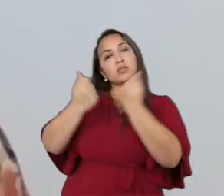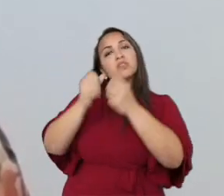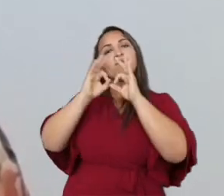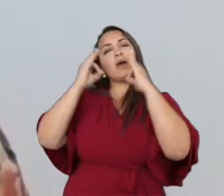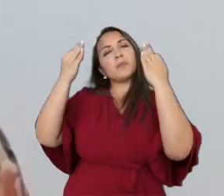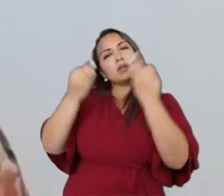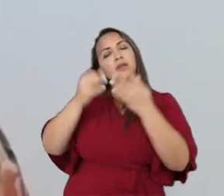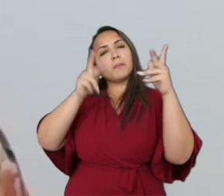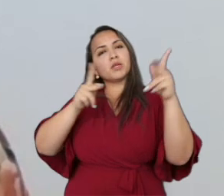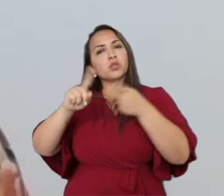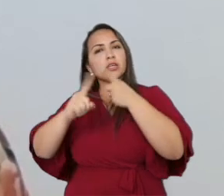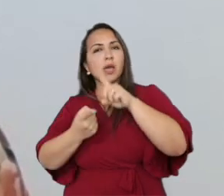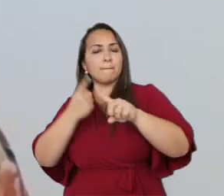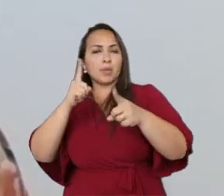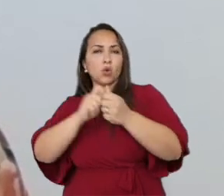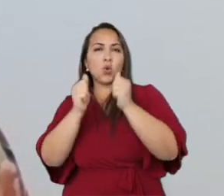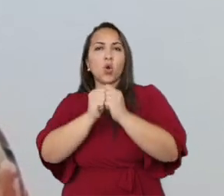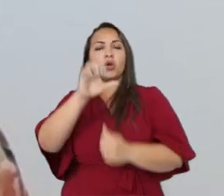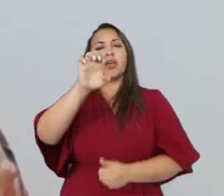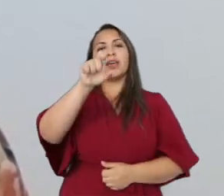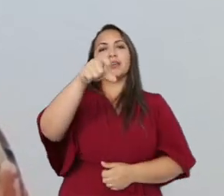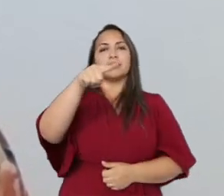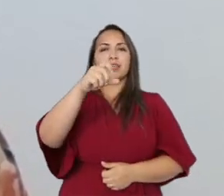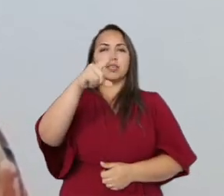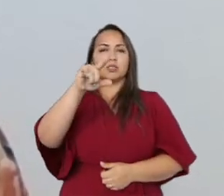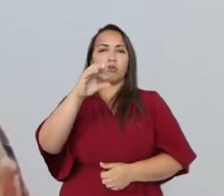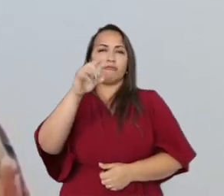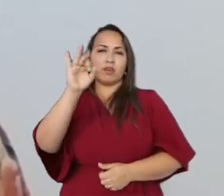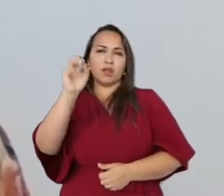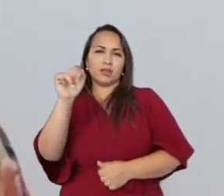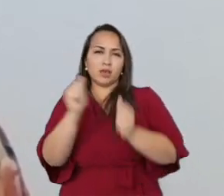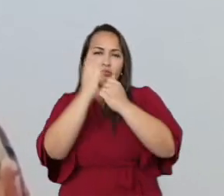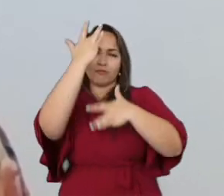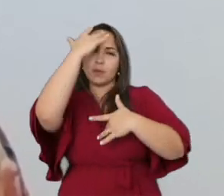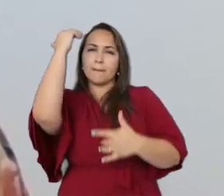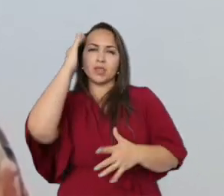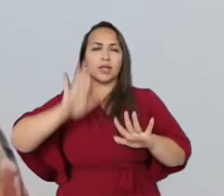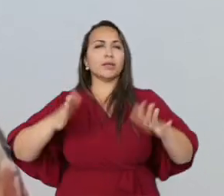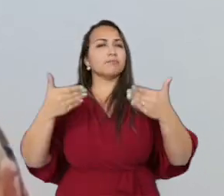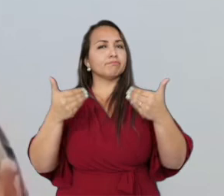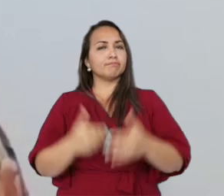Amigos y Personas con Esquizofrenia y Otras Enfermedades Mentales de Panamá.